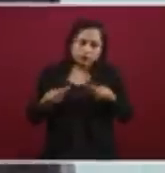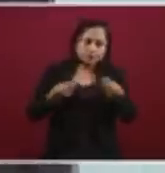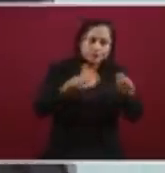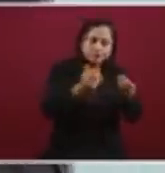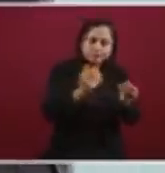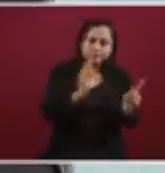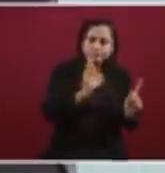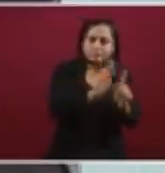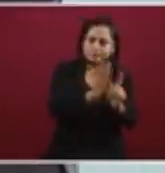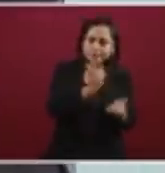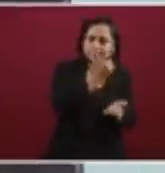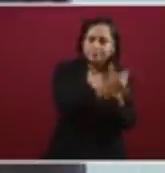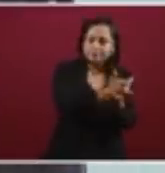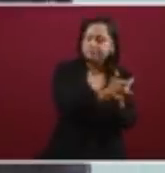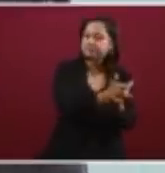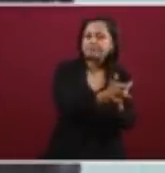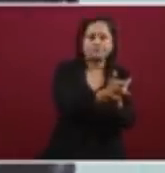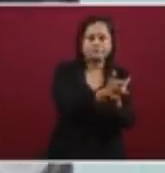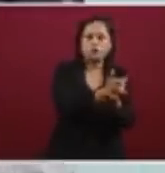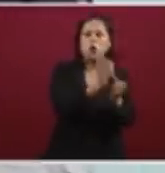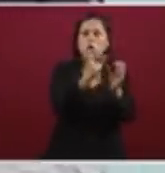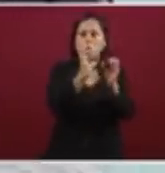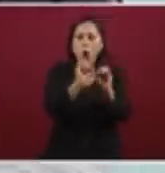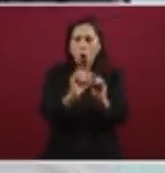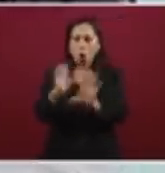y se robaban